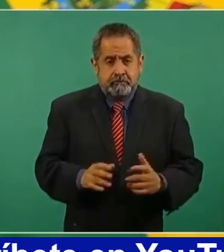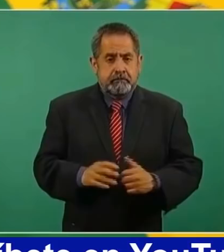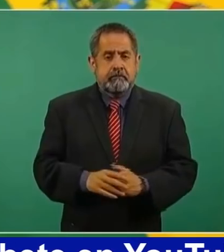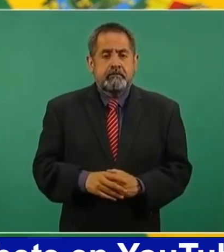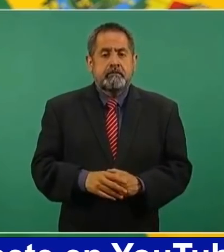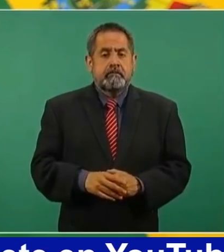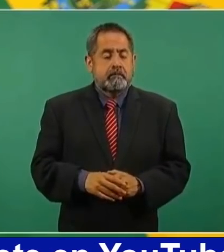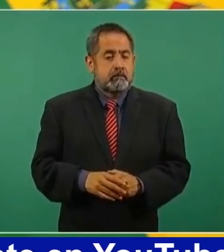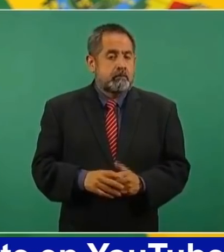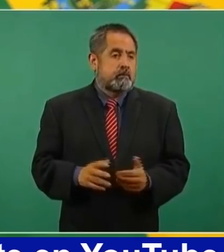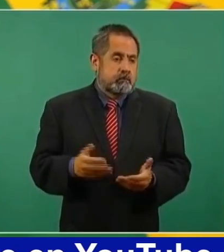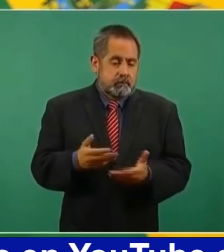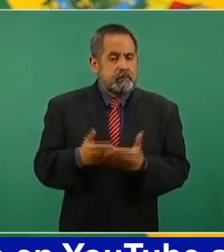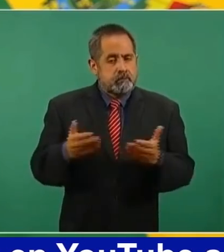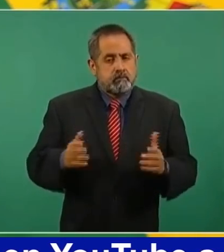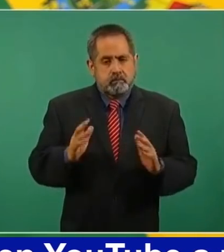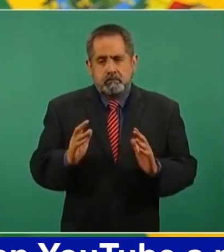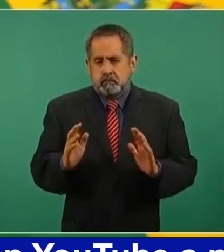y ahora